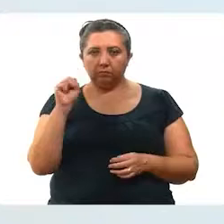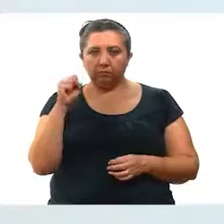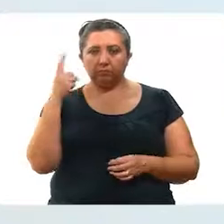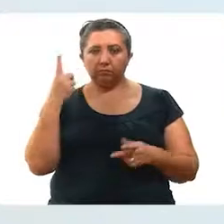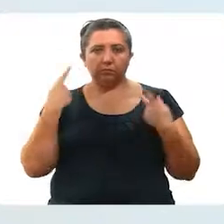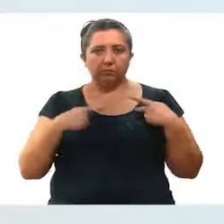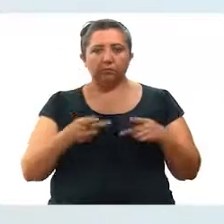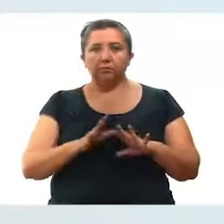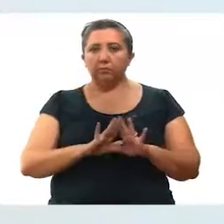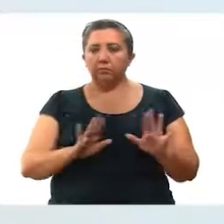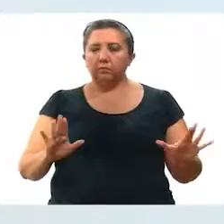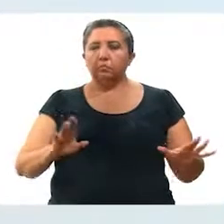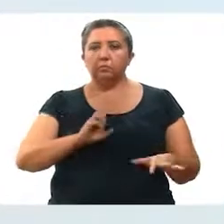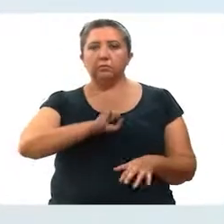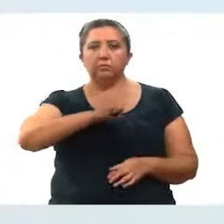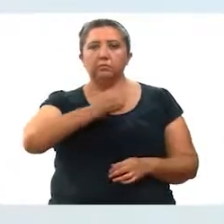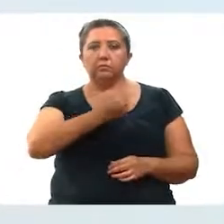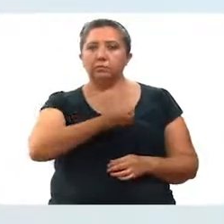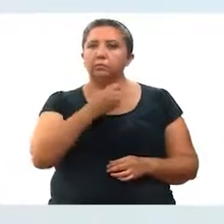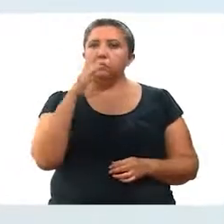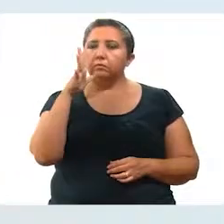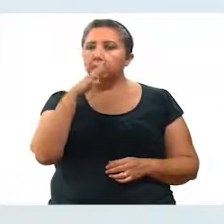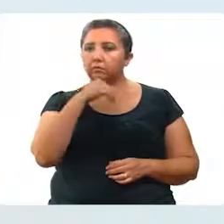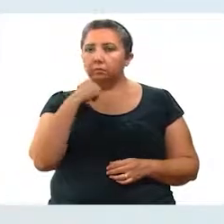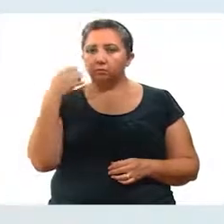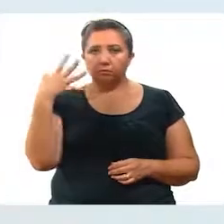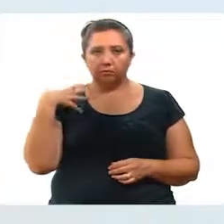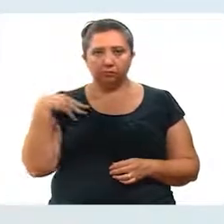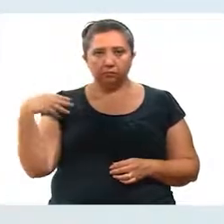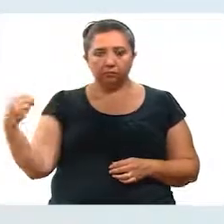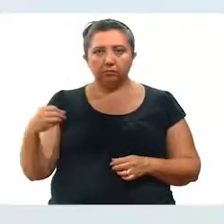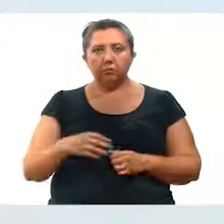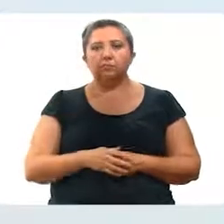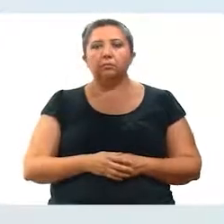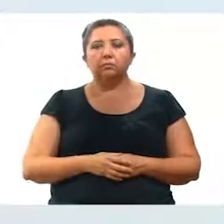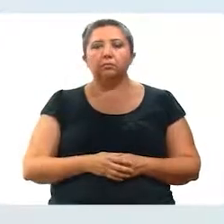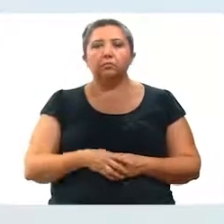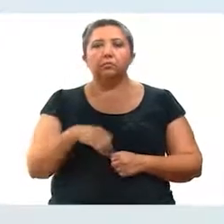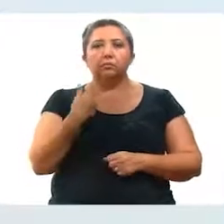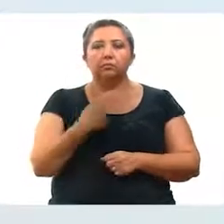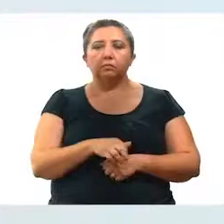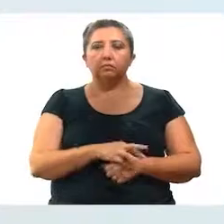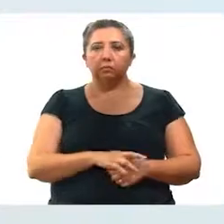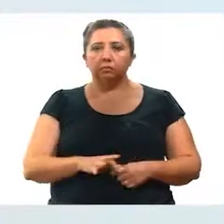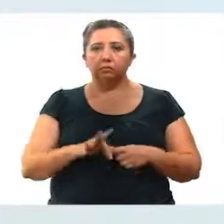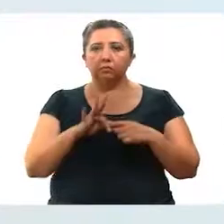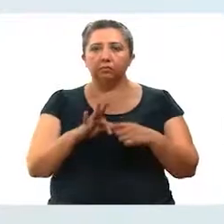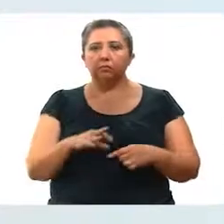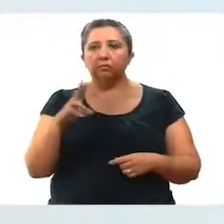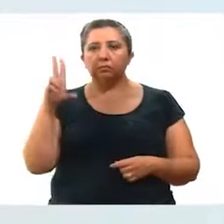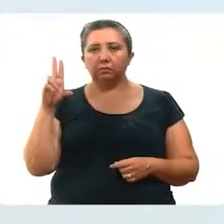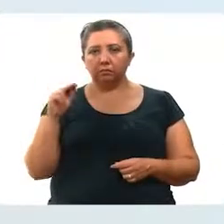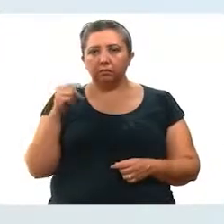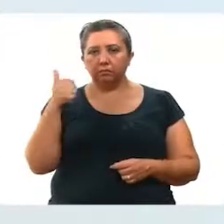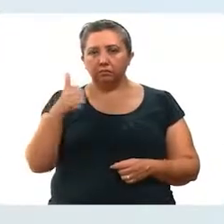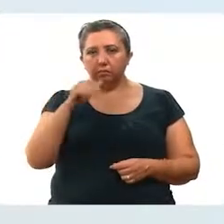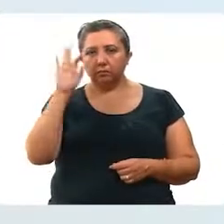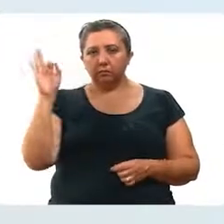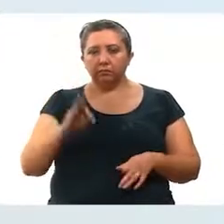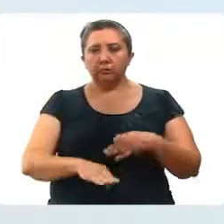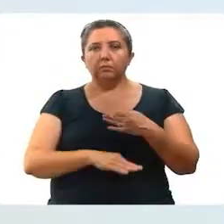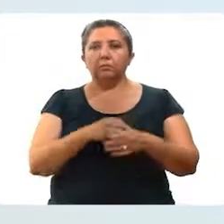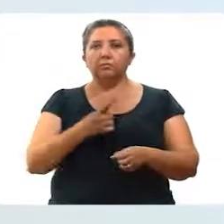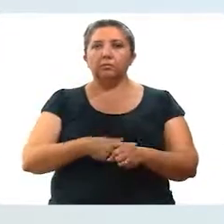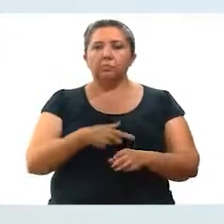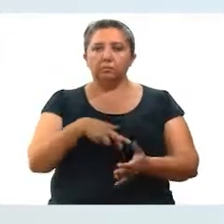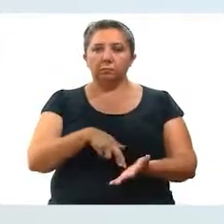87.561 pacientes ya se recuperaron, no presentan síntomas ni pueden contagiar. Esta cifra representa el 86% del total